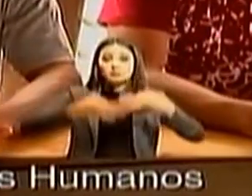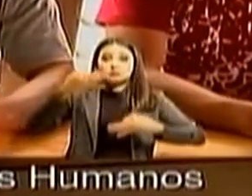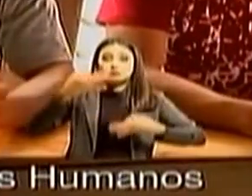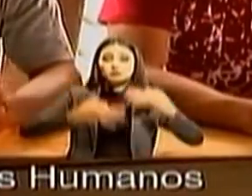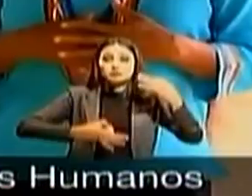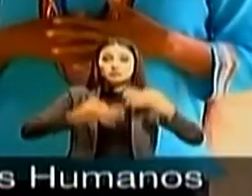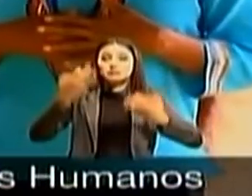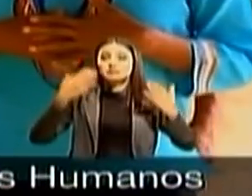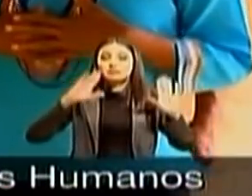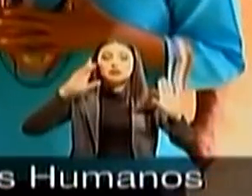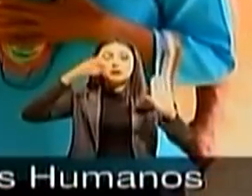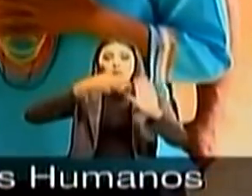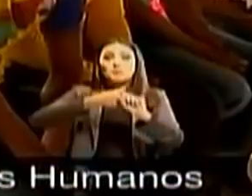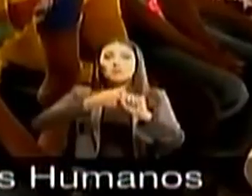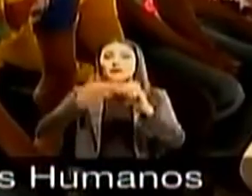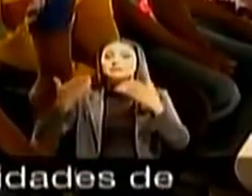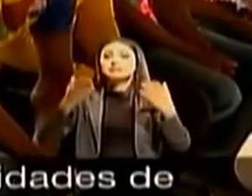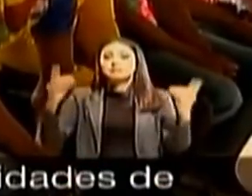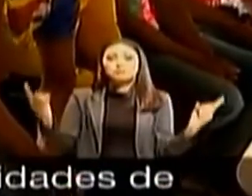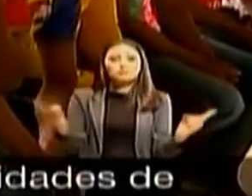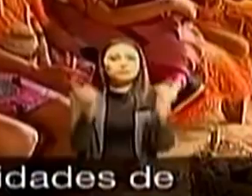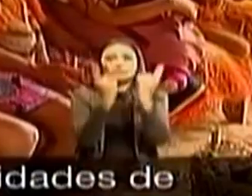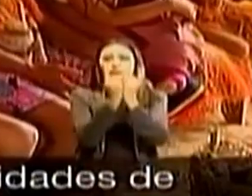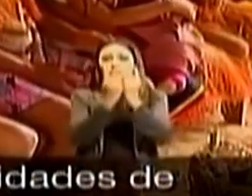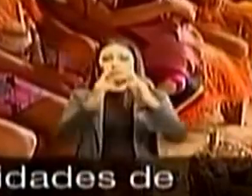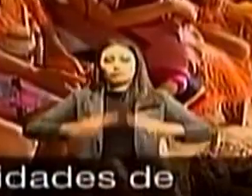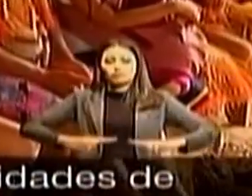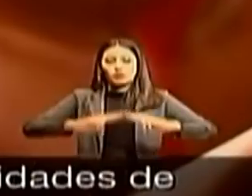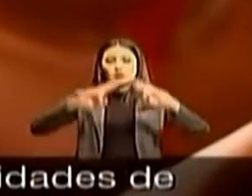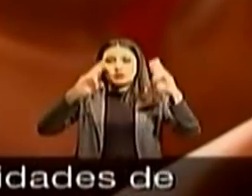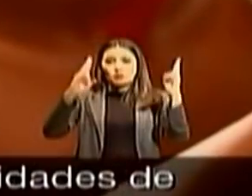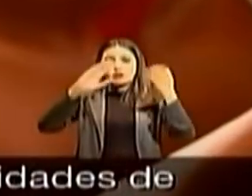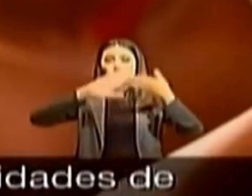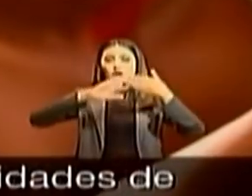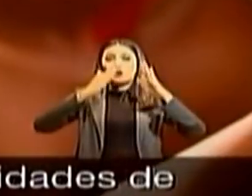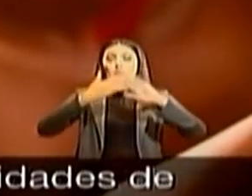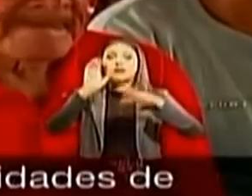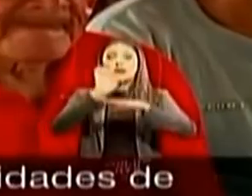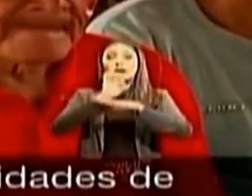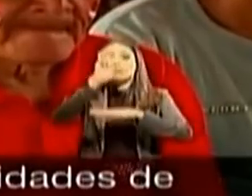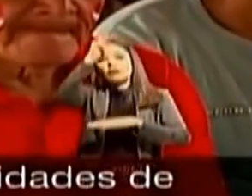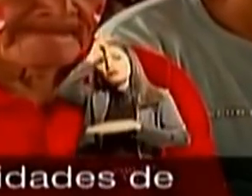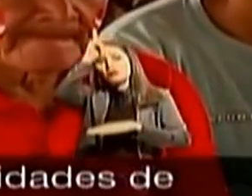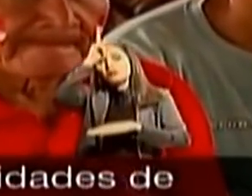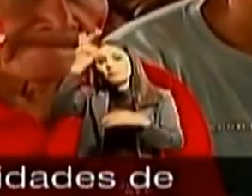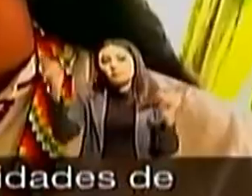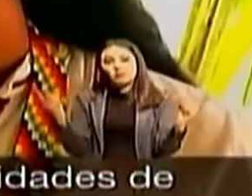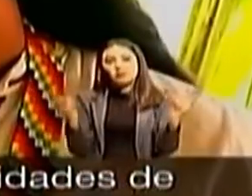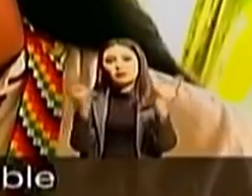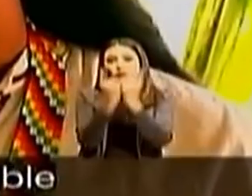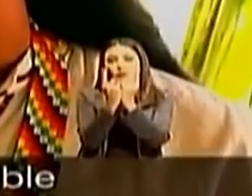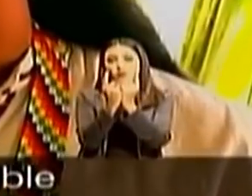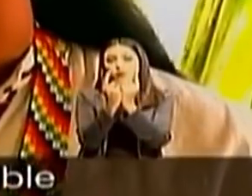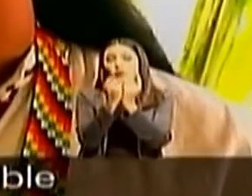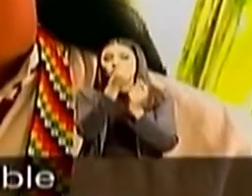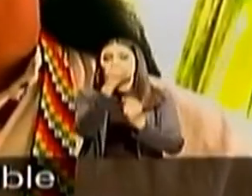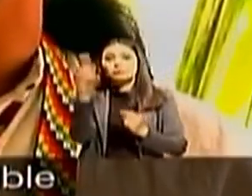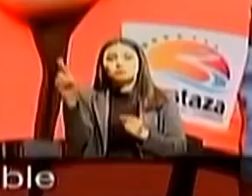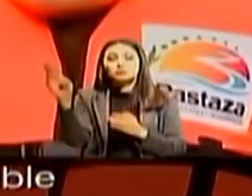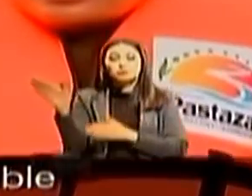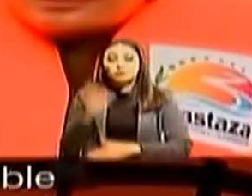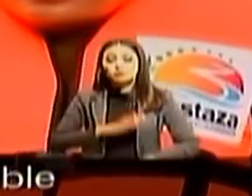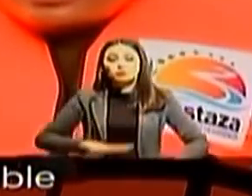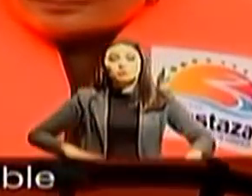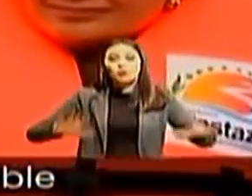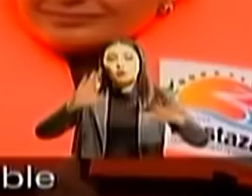Derechos Humanos y Cultos participó en el segundo encuentro fronterizo de pueblos y comunidades de Ecuador y Perú, en la cuenca baja del Curaray, al sur del